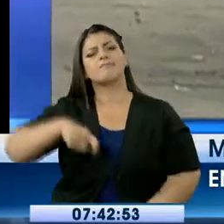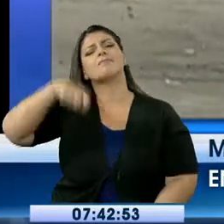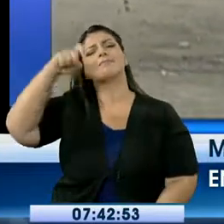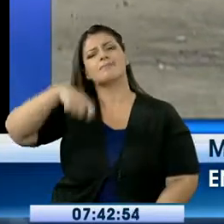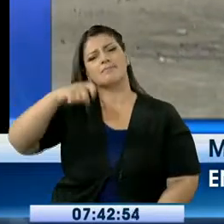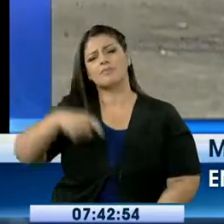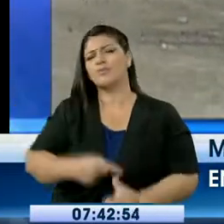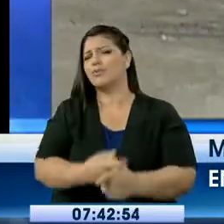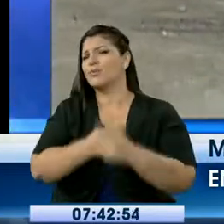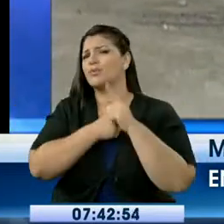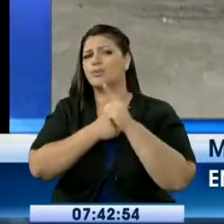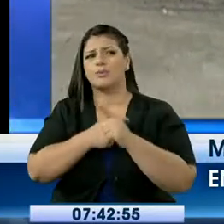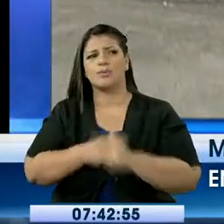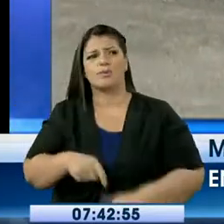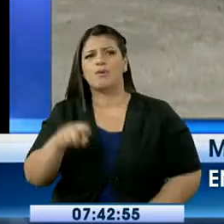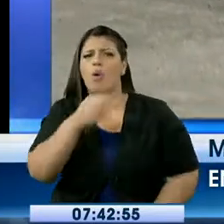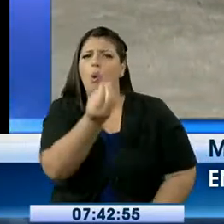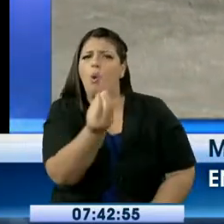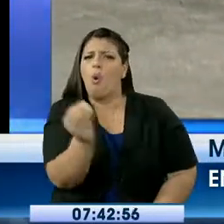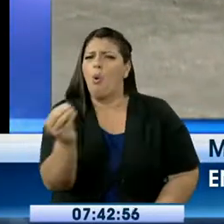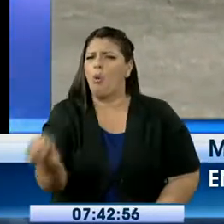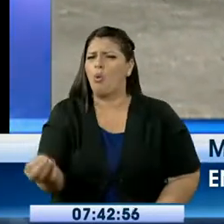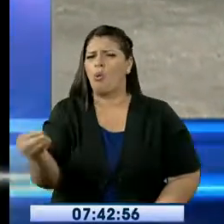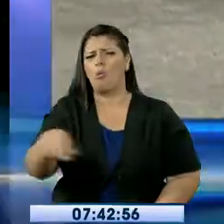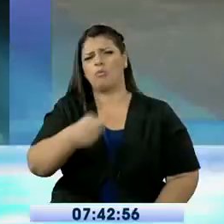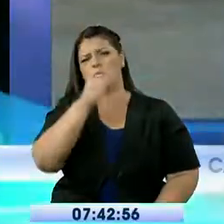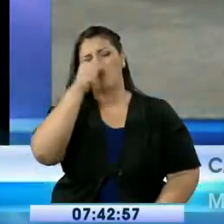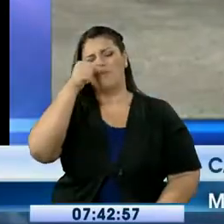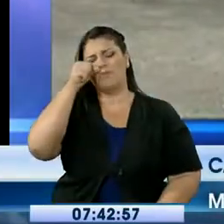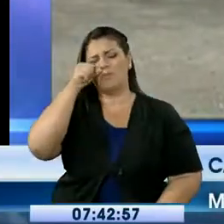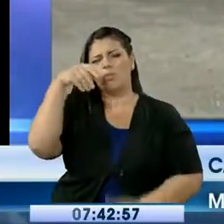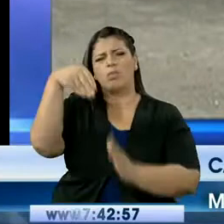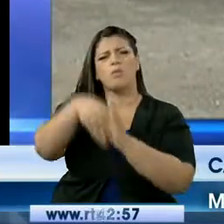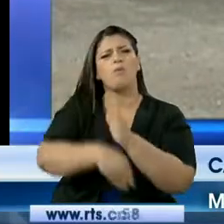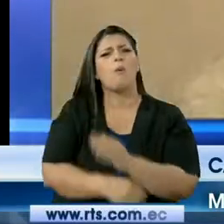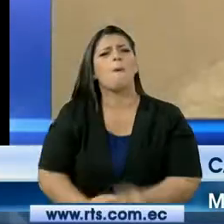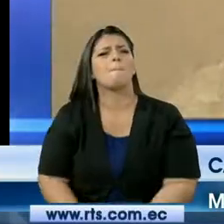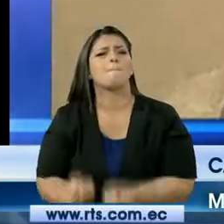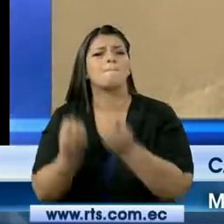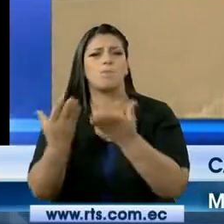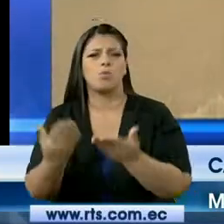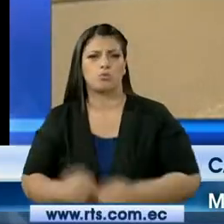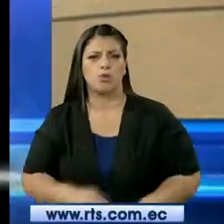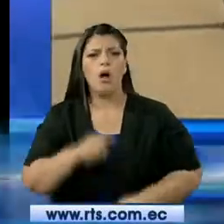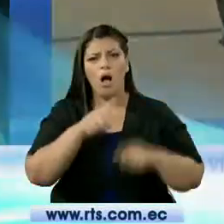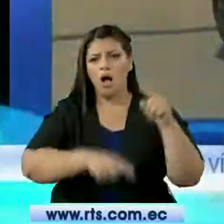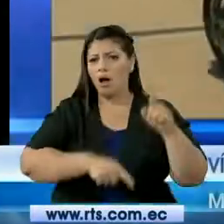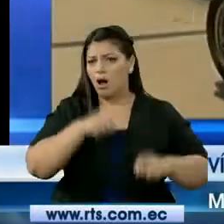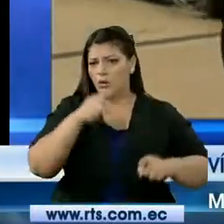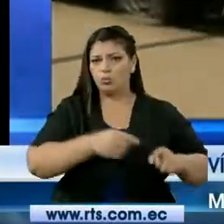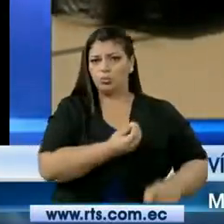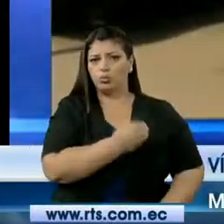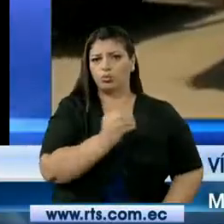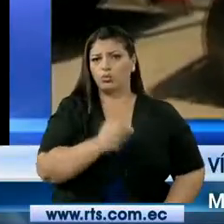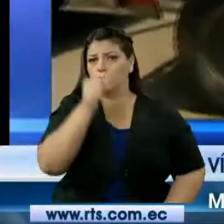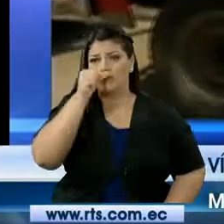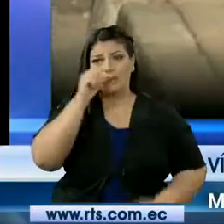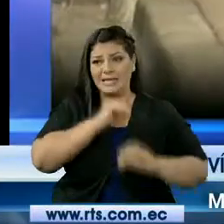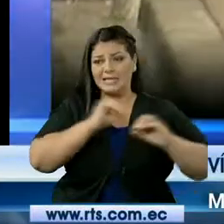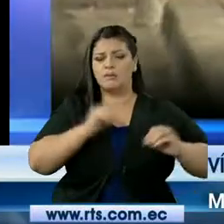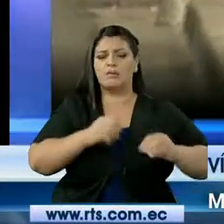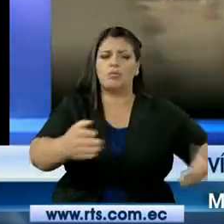barrio para tratar de recuperar los chicos que todavía no caen en esa droga de H. Aquí en la Malvina parece zona de zombies. Hay cualquier cantidad de